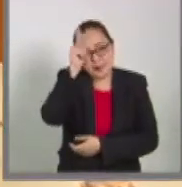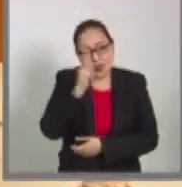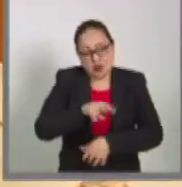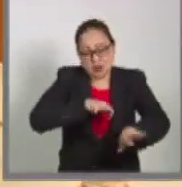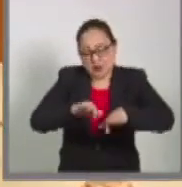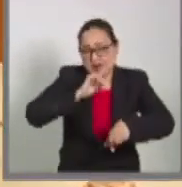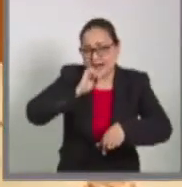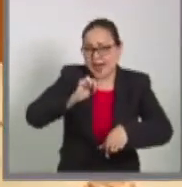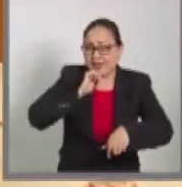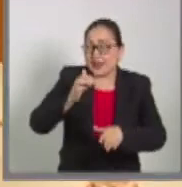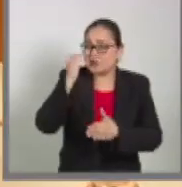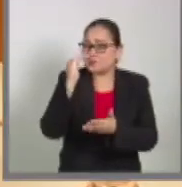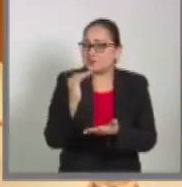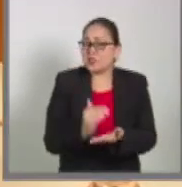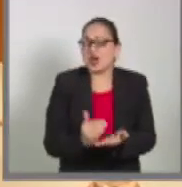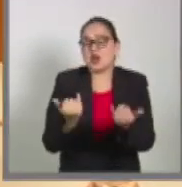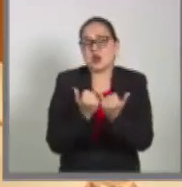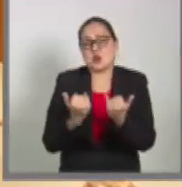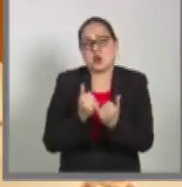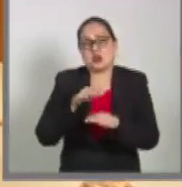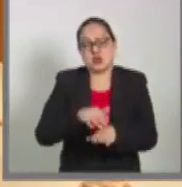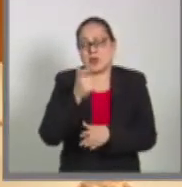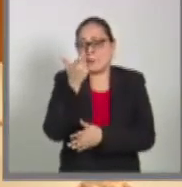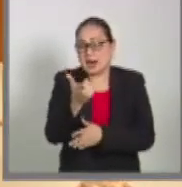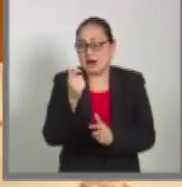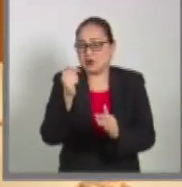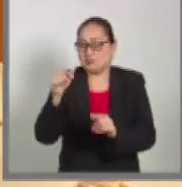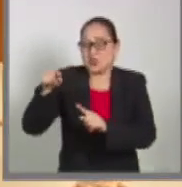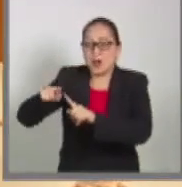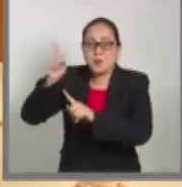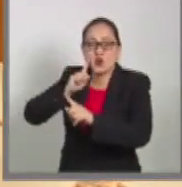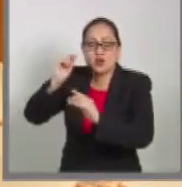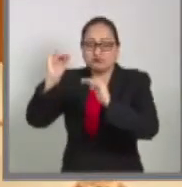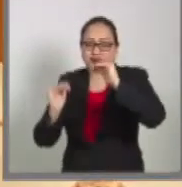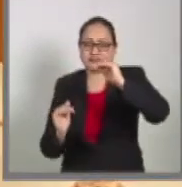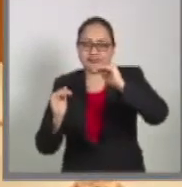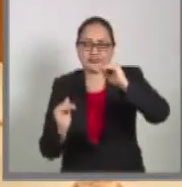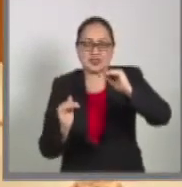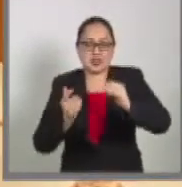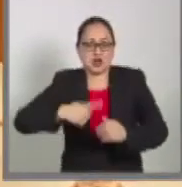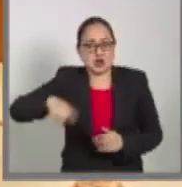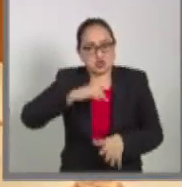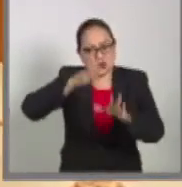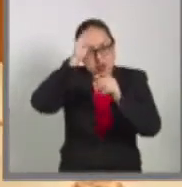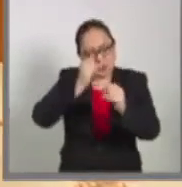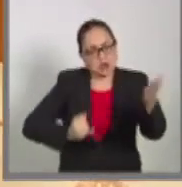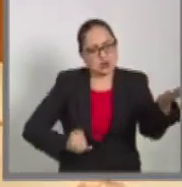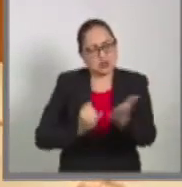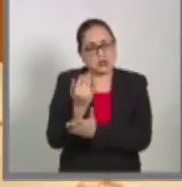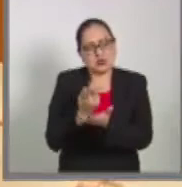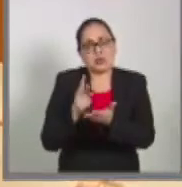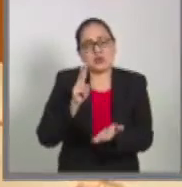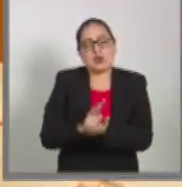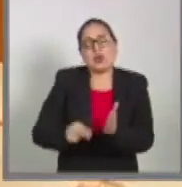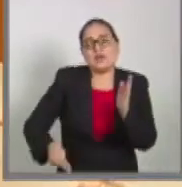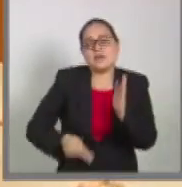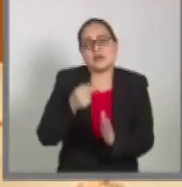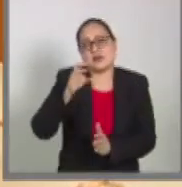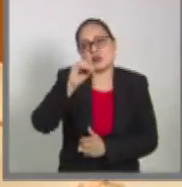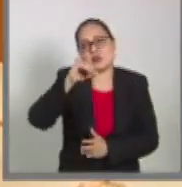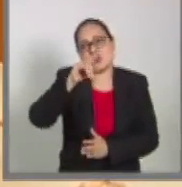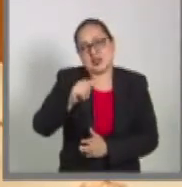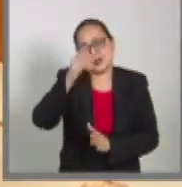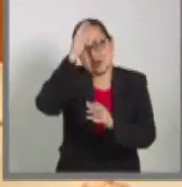desempleo y persiste la desigualdad salarial, pese a que firmamos el convenio 100 de la Organización Internacional